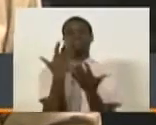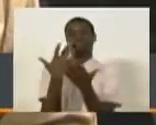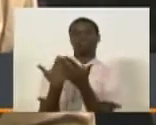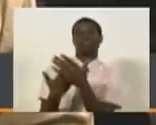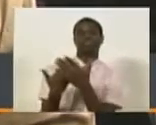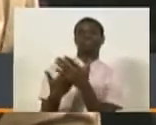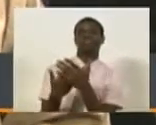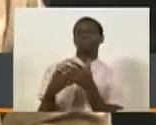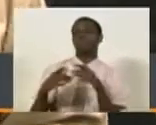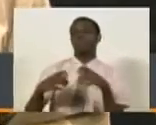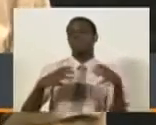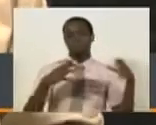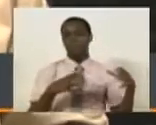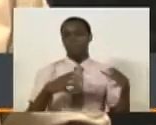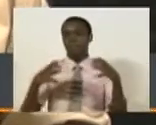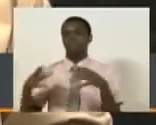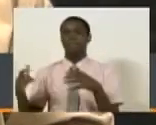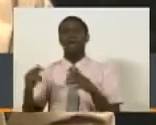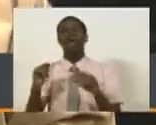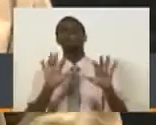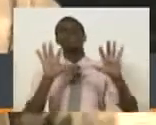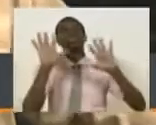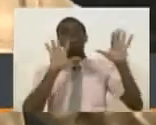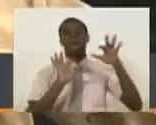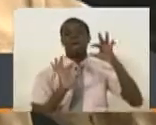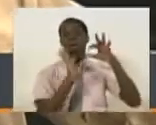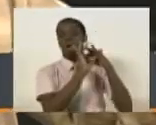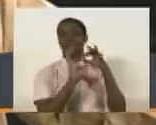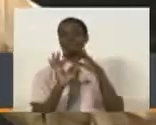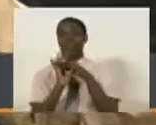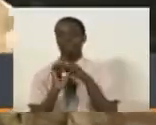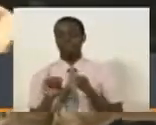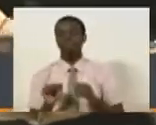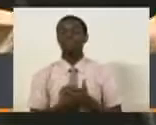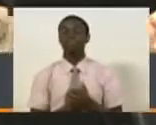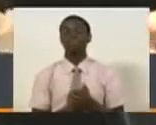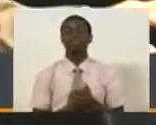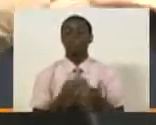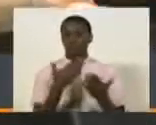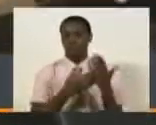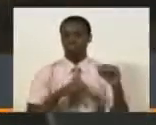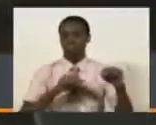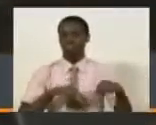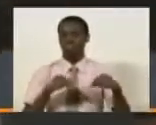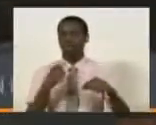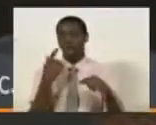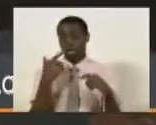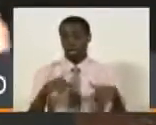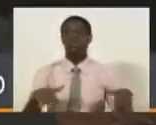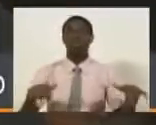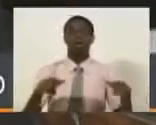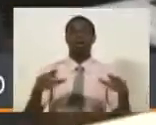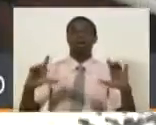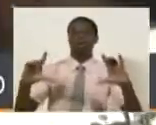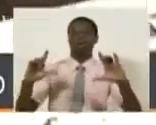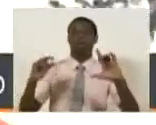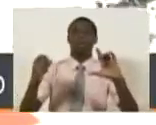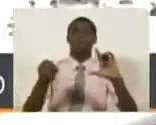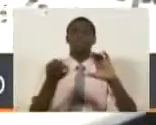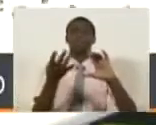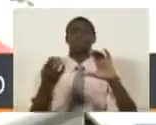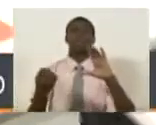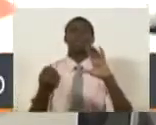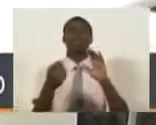las oficinas de los convenios internacionales. En esta oficina específicamente donde nos encontramos fue impactada por